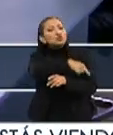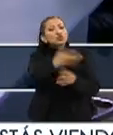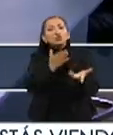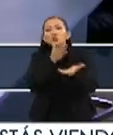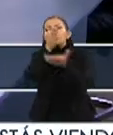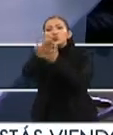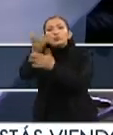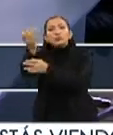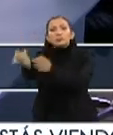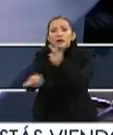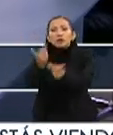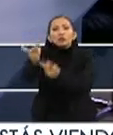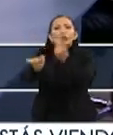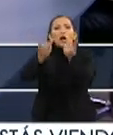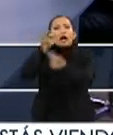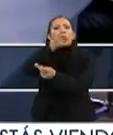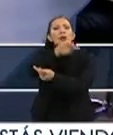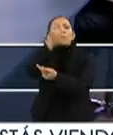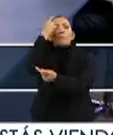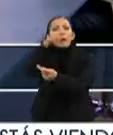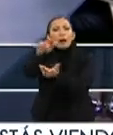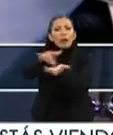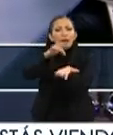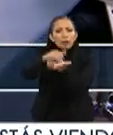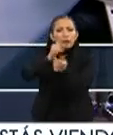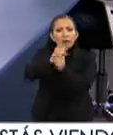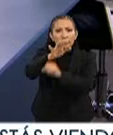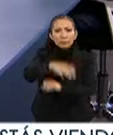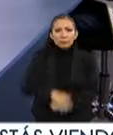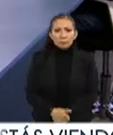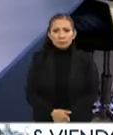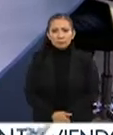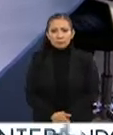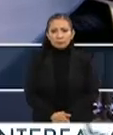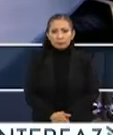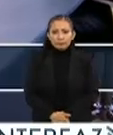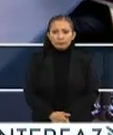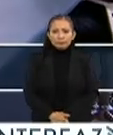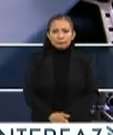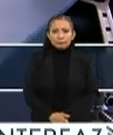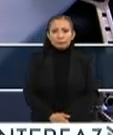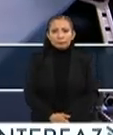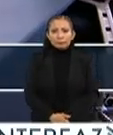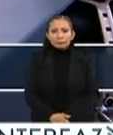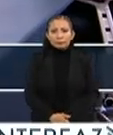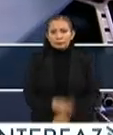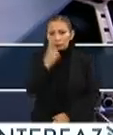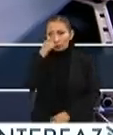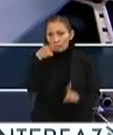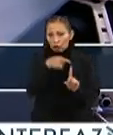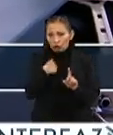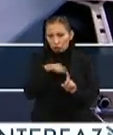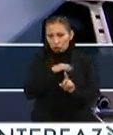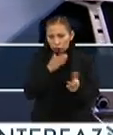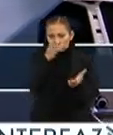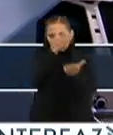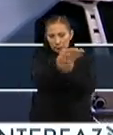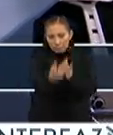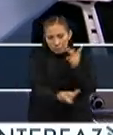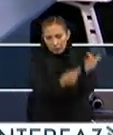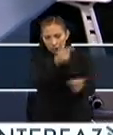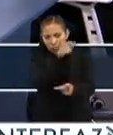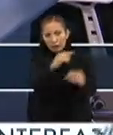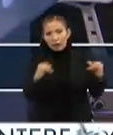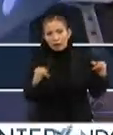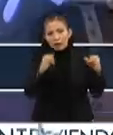deben de recurrir y que ustedes recurrieron en este reportaje especial? Bueno, una de nuestras fuentes